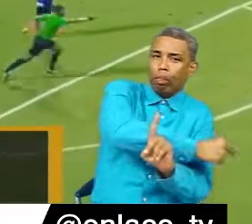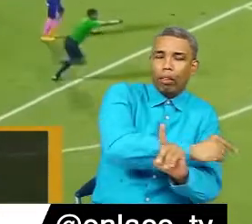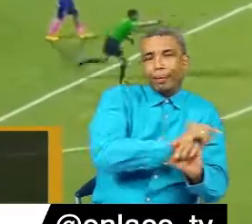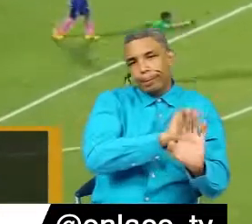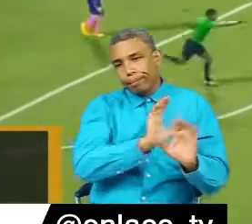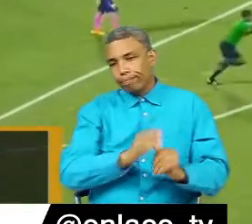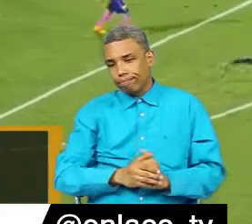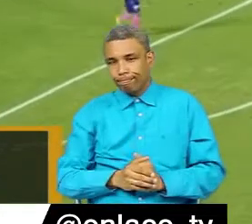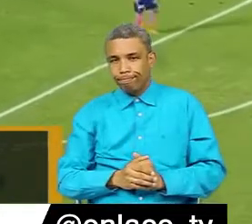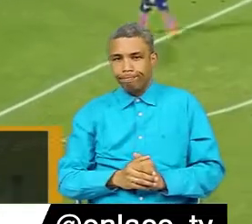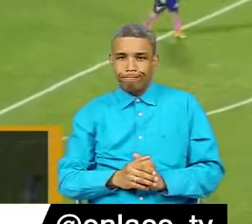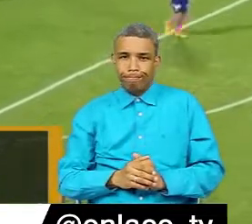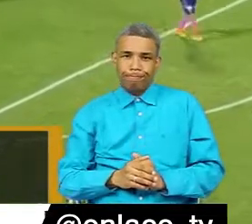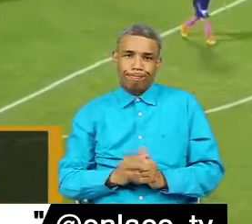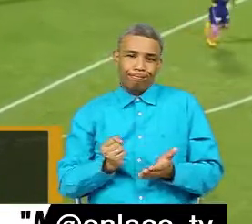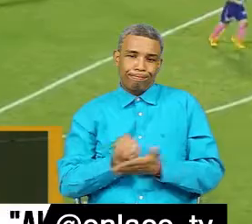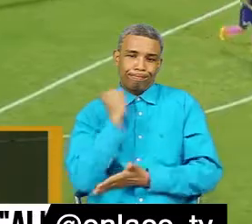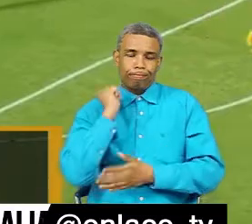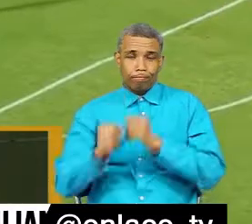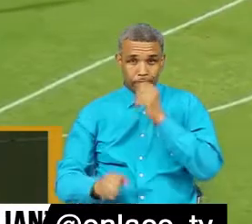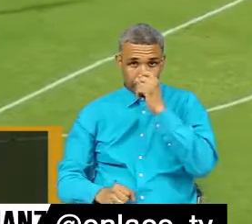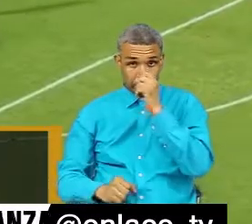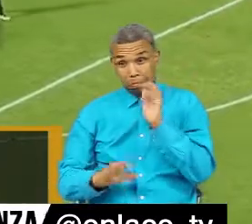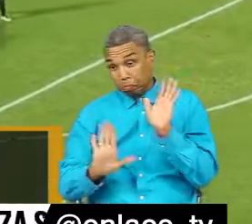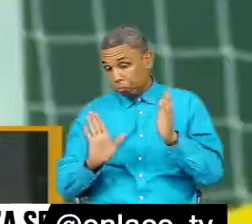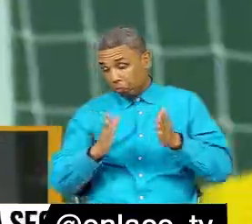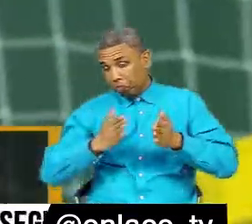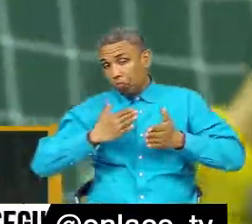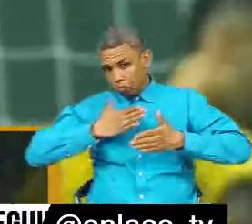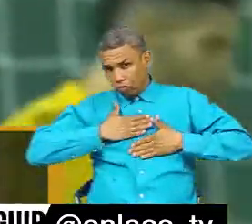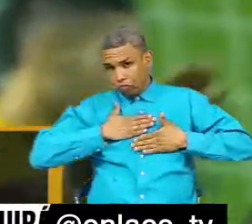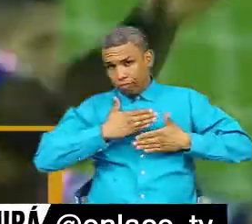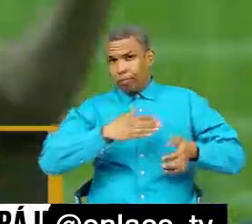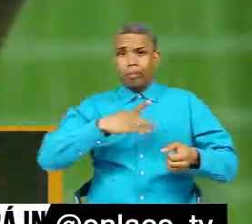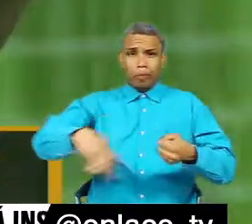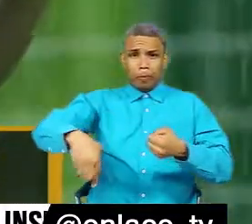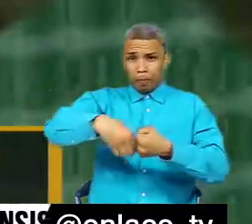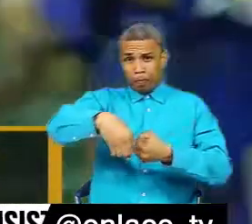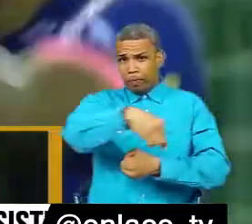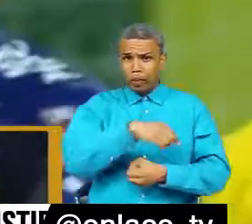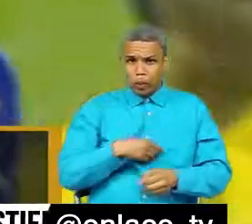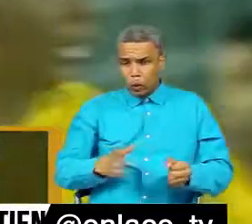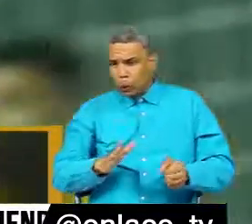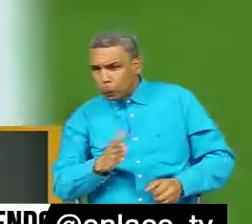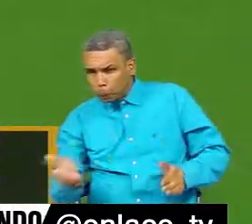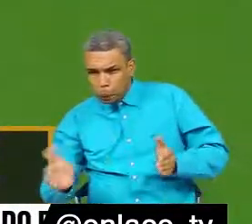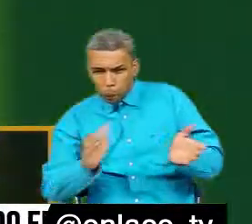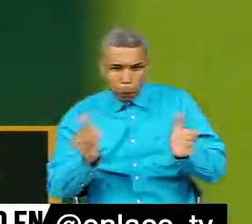Felicitar a Alianza porque jugó como se deben de jugar estos partidos y nosotros